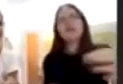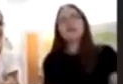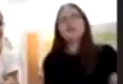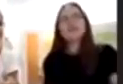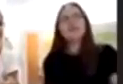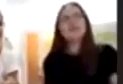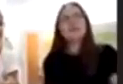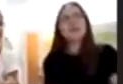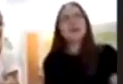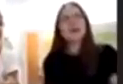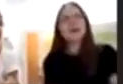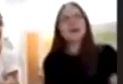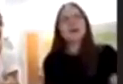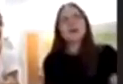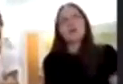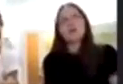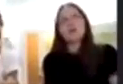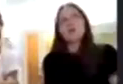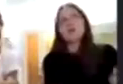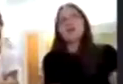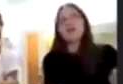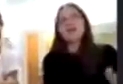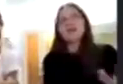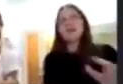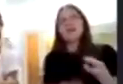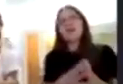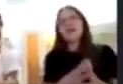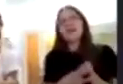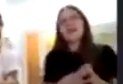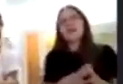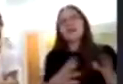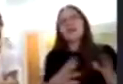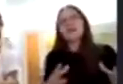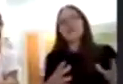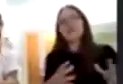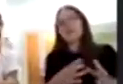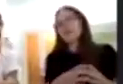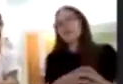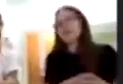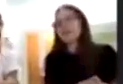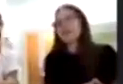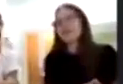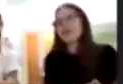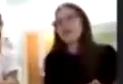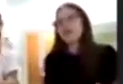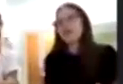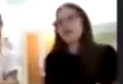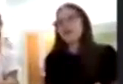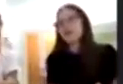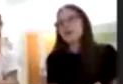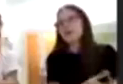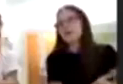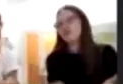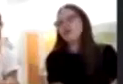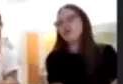y tener realmente una vida integrada a la naturaleza, una relación equilibrada